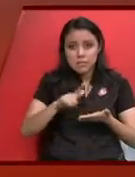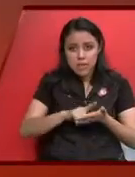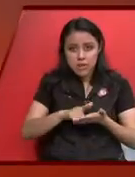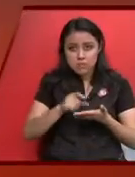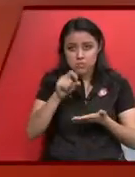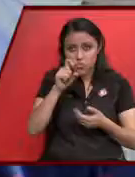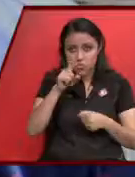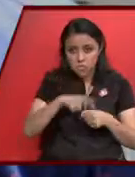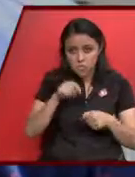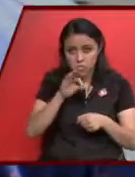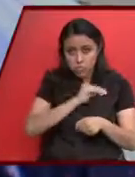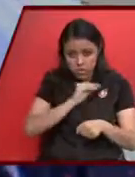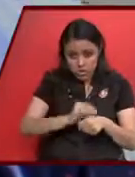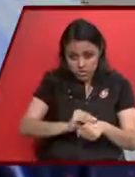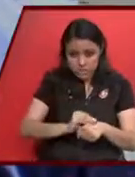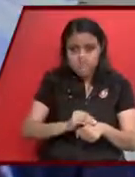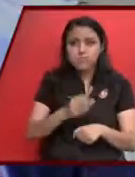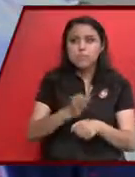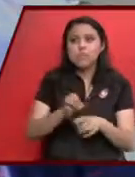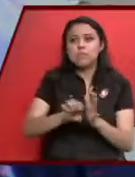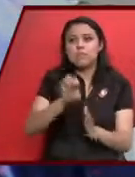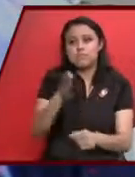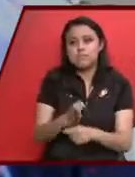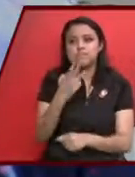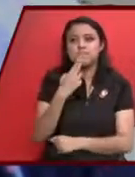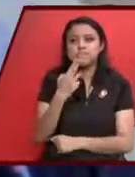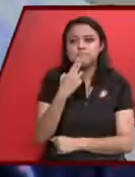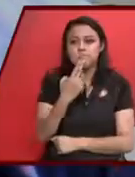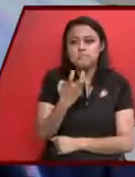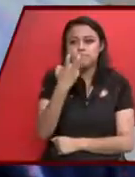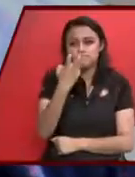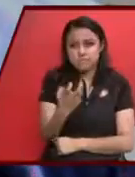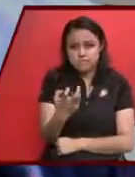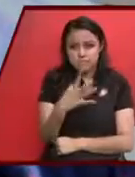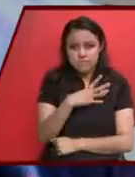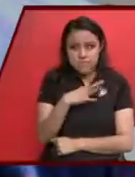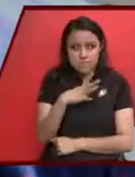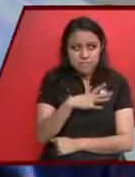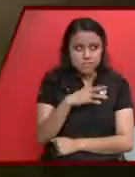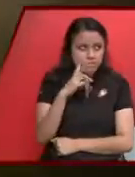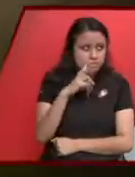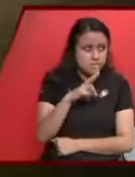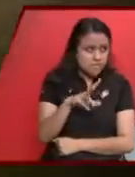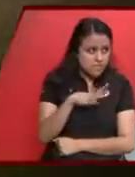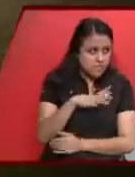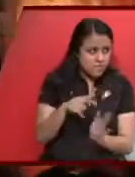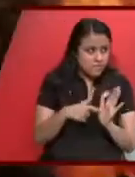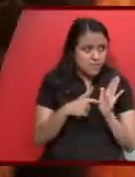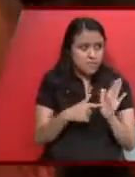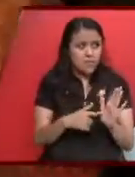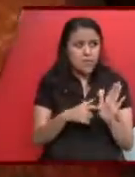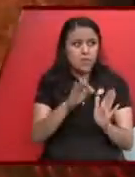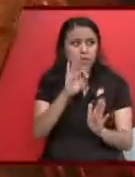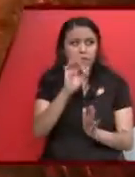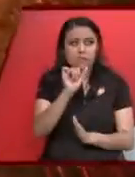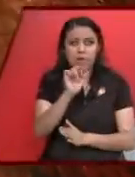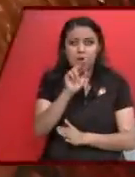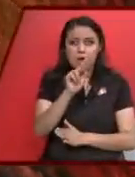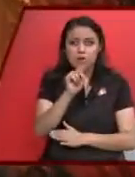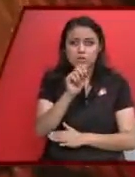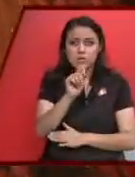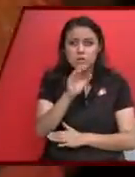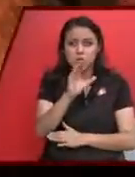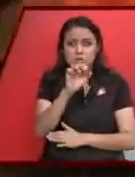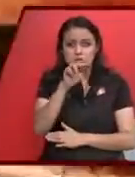teñirlas. La prenda que voy a utilizar en este caso implicó probablemente la deforestación, probablemente